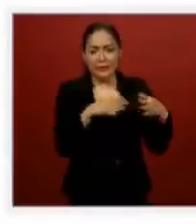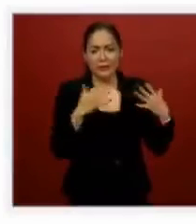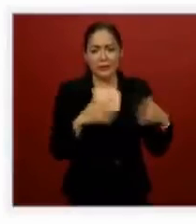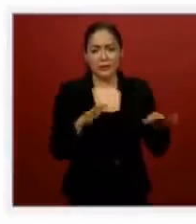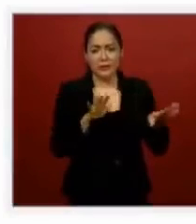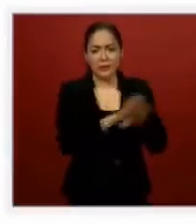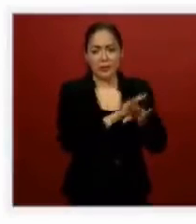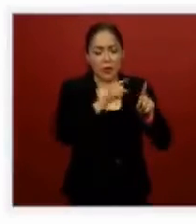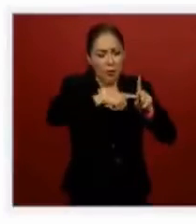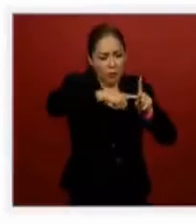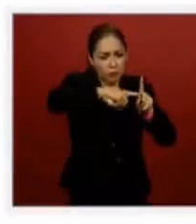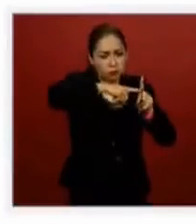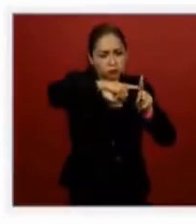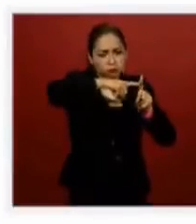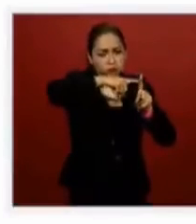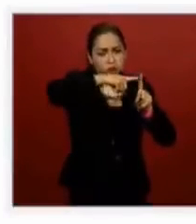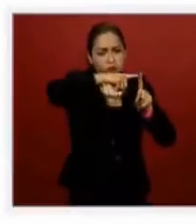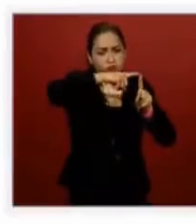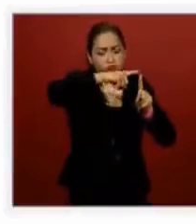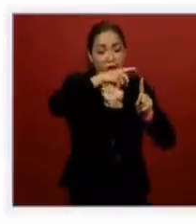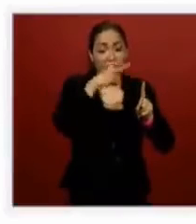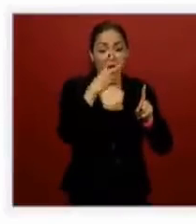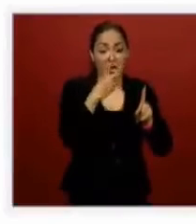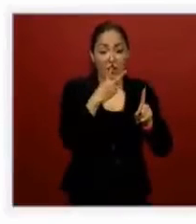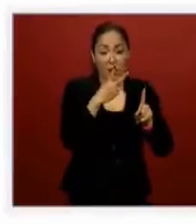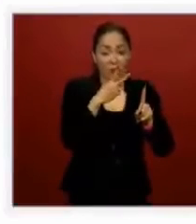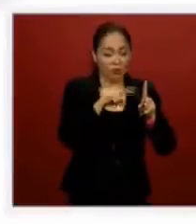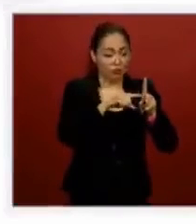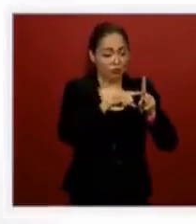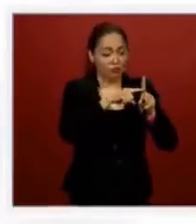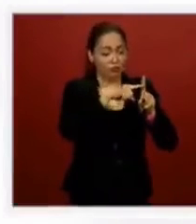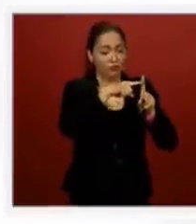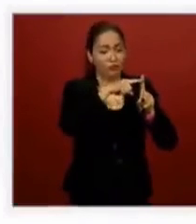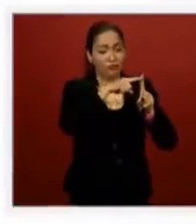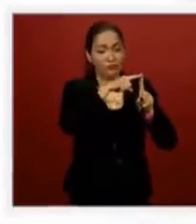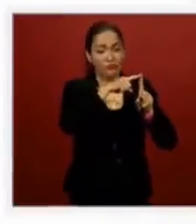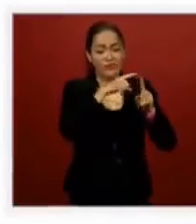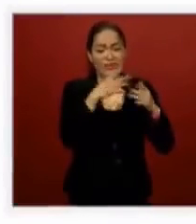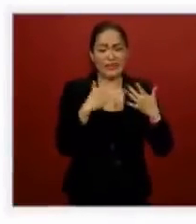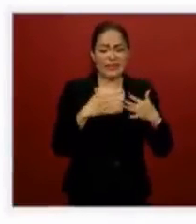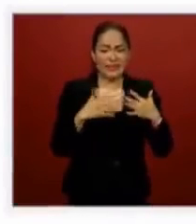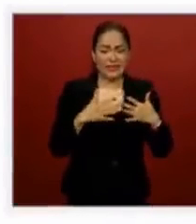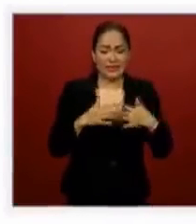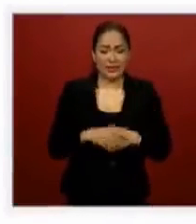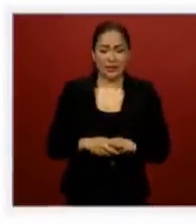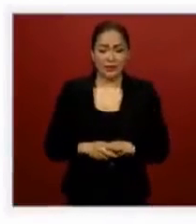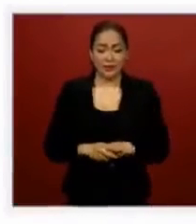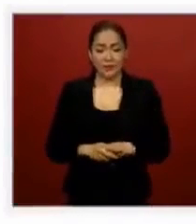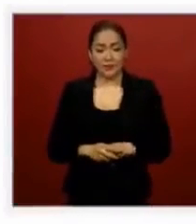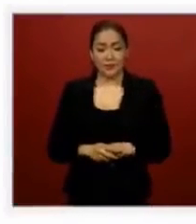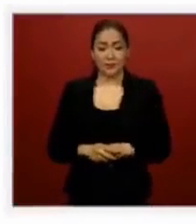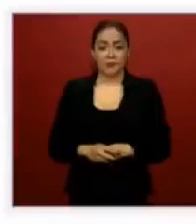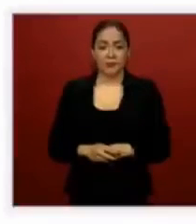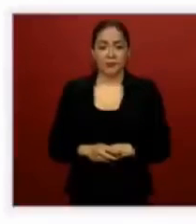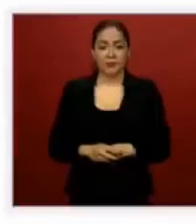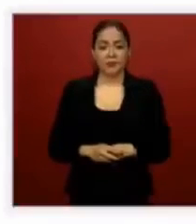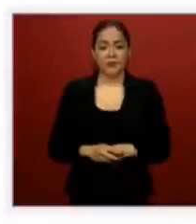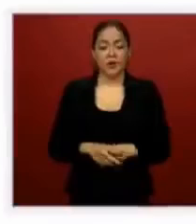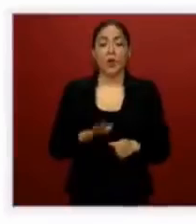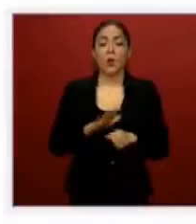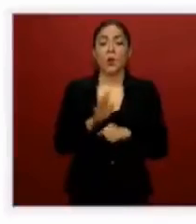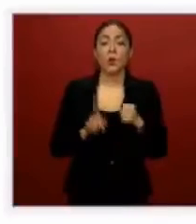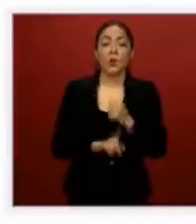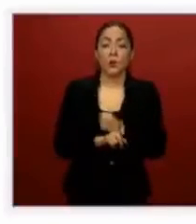que estamos aumentando 2 grados al planeta. 2 grados. Y con estos 2 grados, ¿qué pasa?